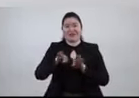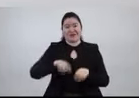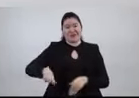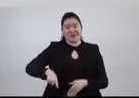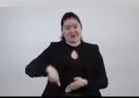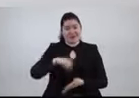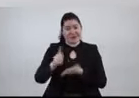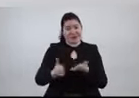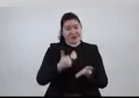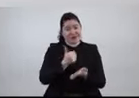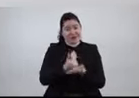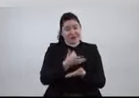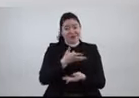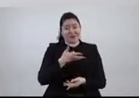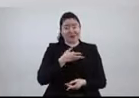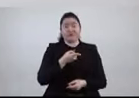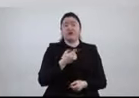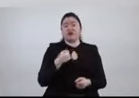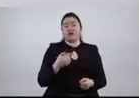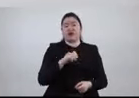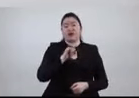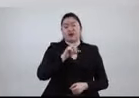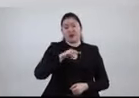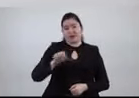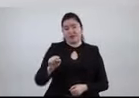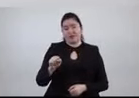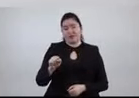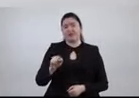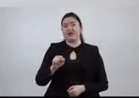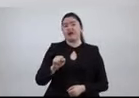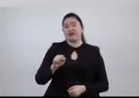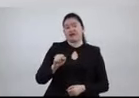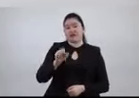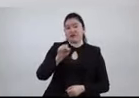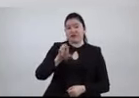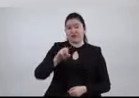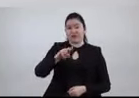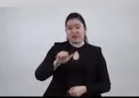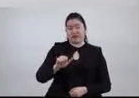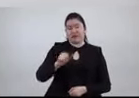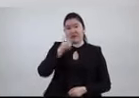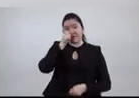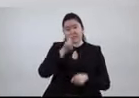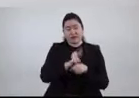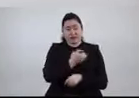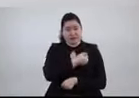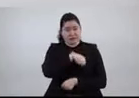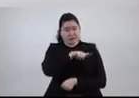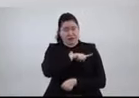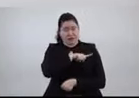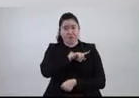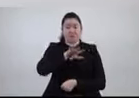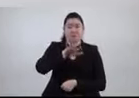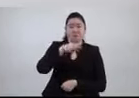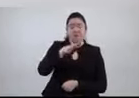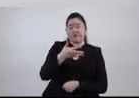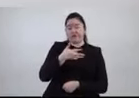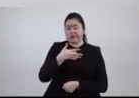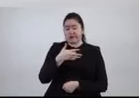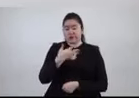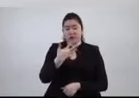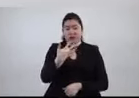Las células de vacunación son del Instituto Mexicano del Seguro Social, de la Sedena y de la Secretaría de Salud. Estaremos hablando como alrededor